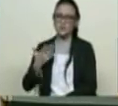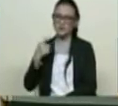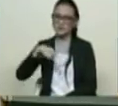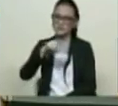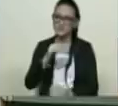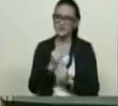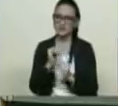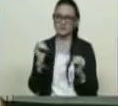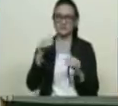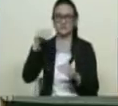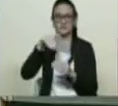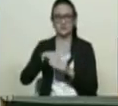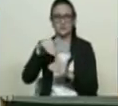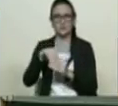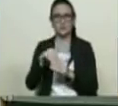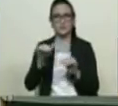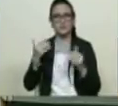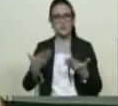soberanía.